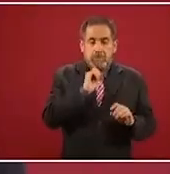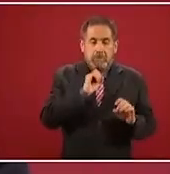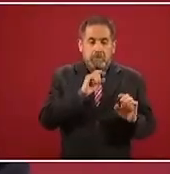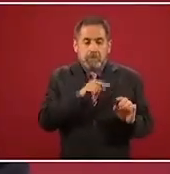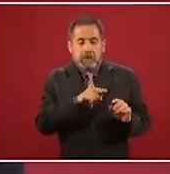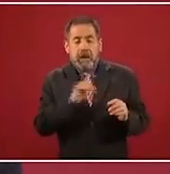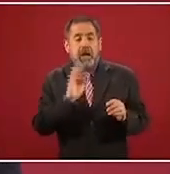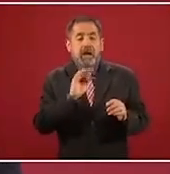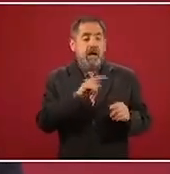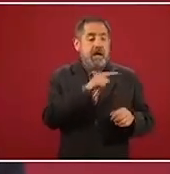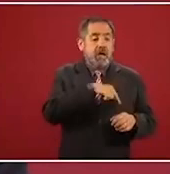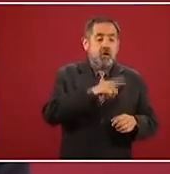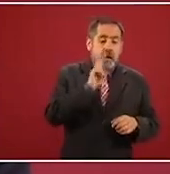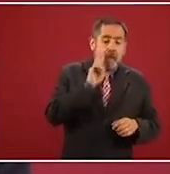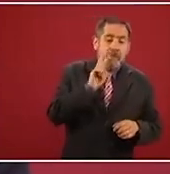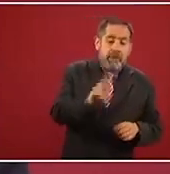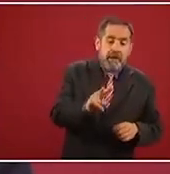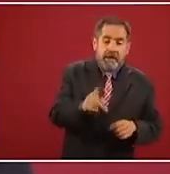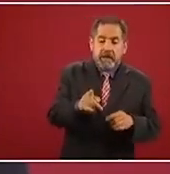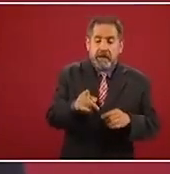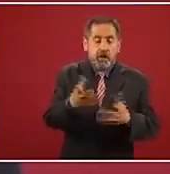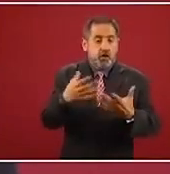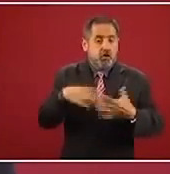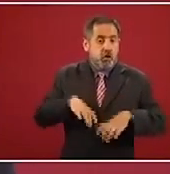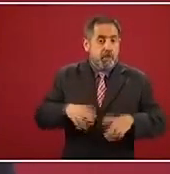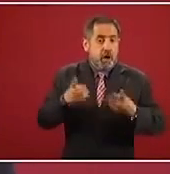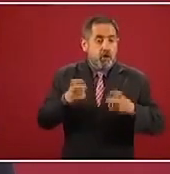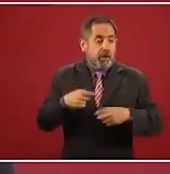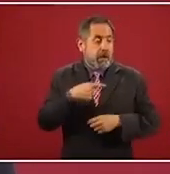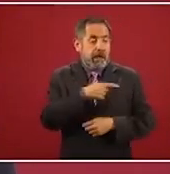cuando se saqueaba al país.